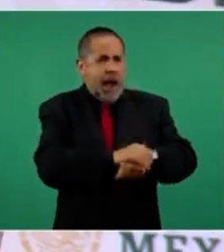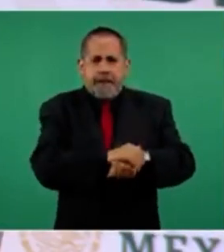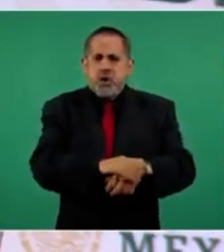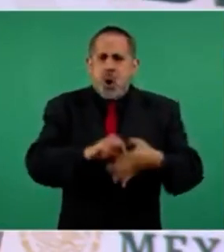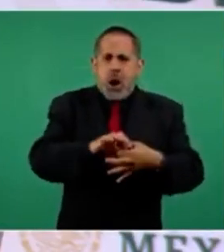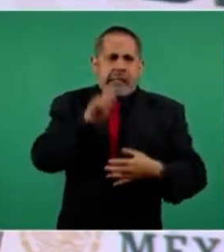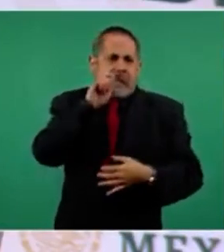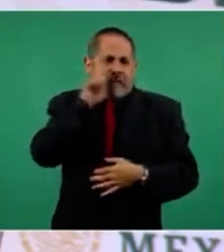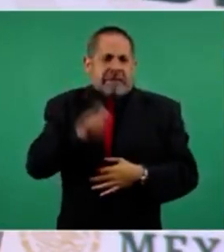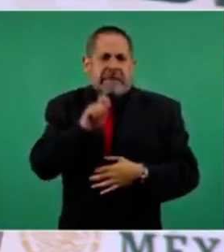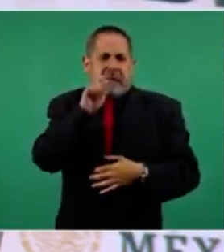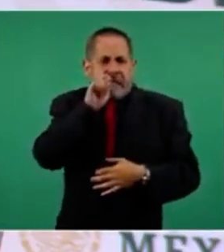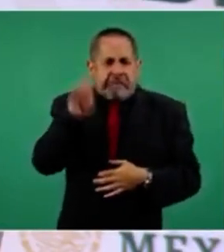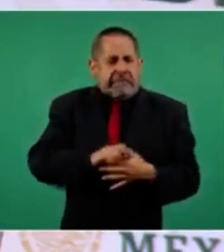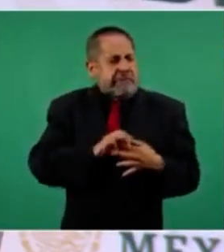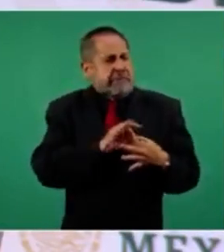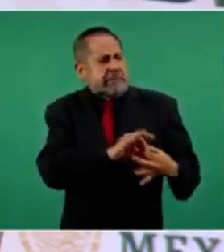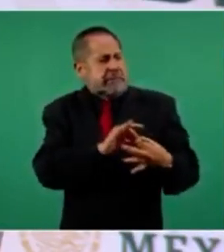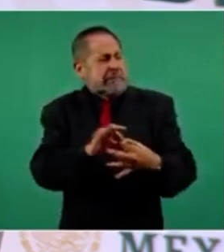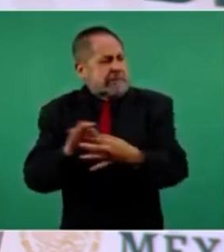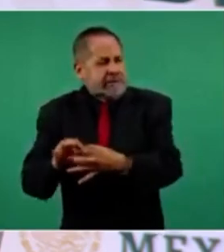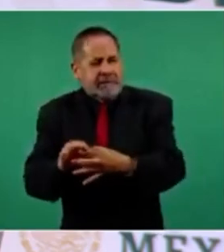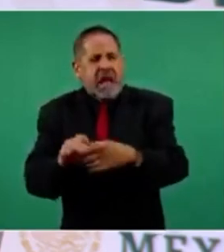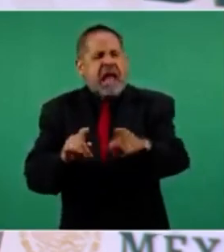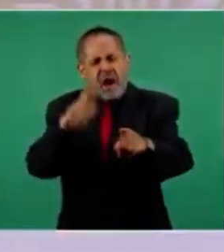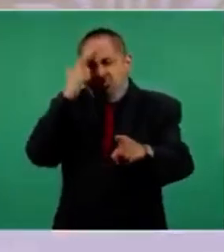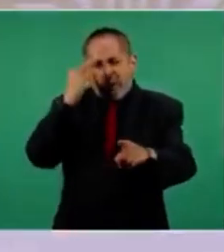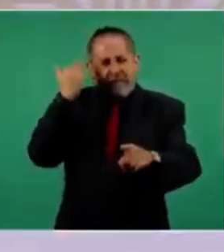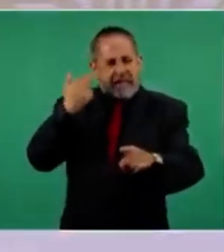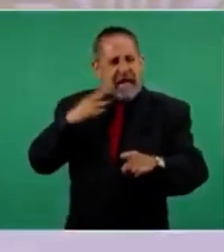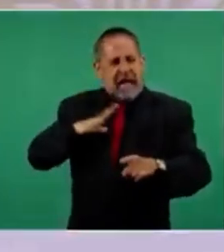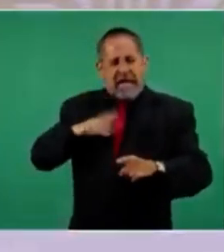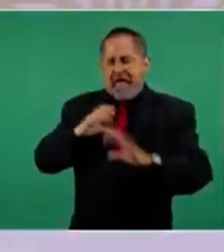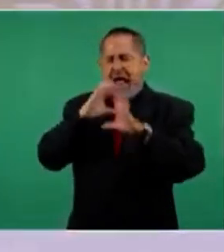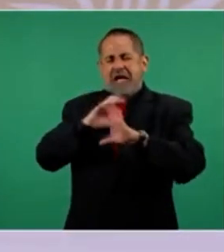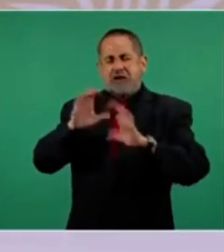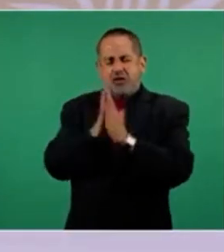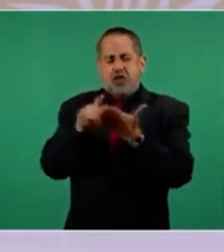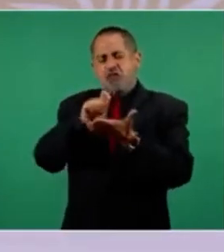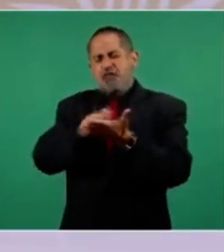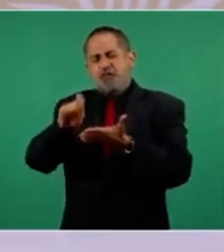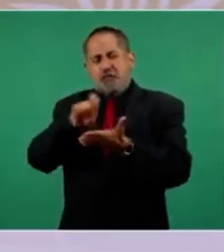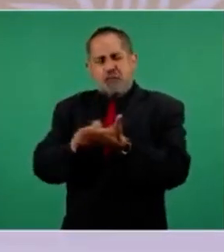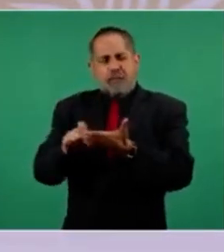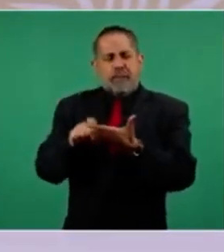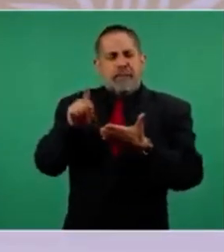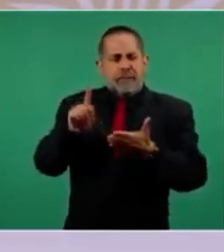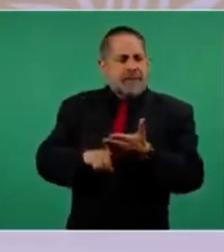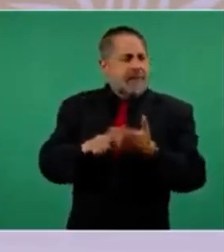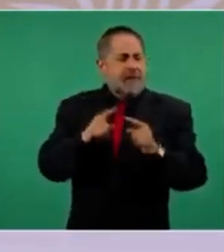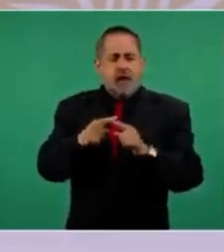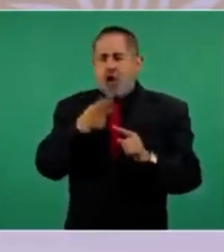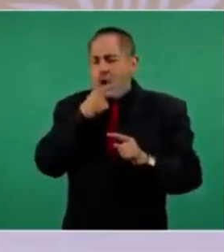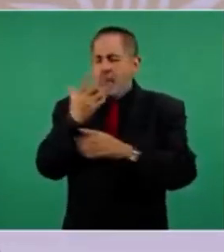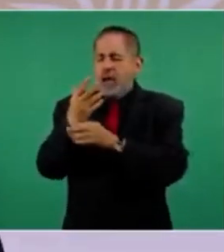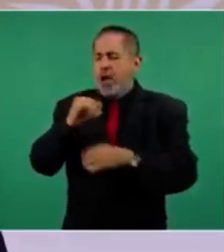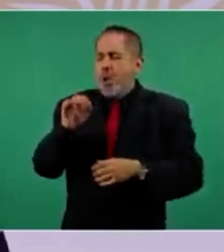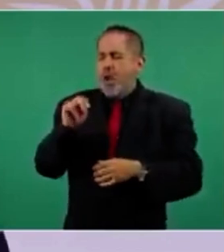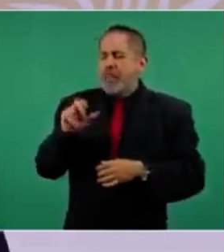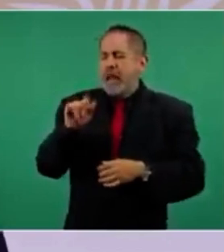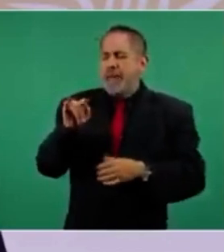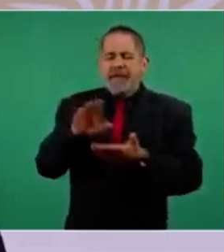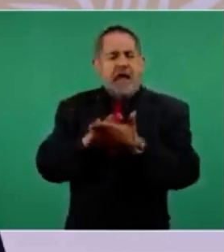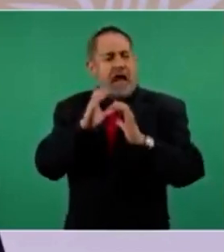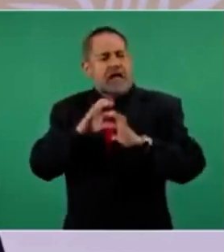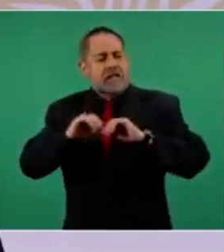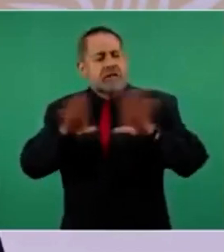se inmortalizaron en una canción que es como un himno de aquellos tiempos épicos, La Lupe, de Juan Almeida Bosque. De